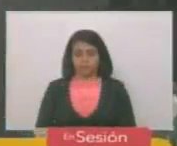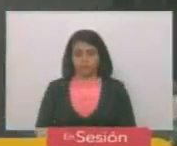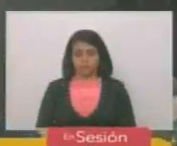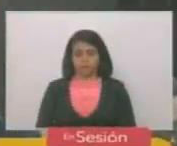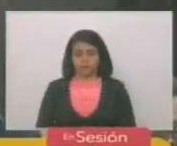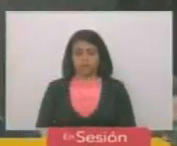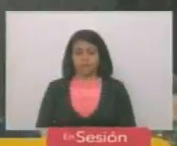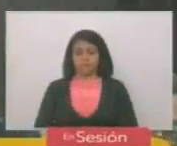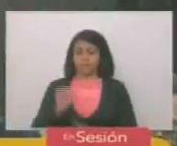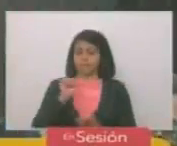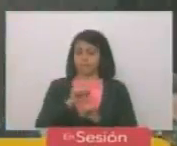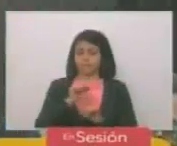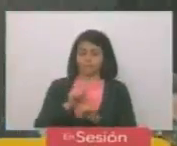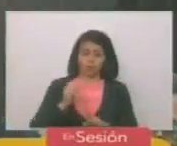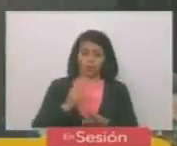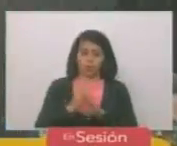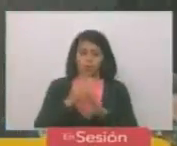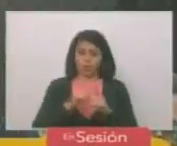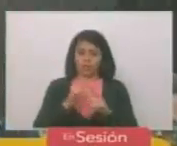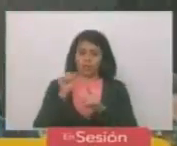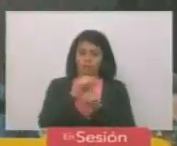en la lucha contra